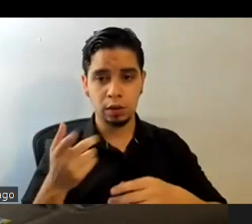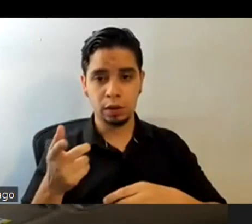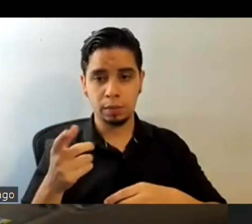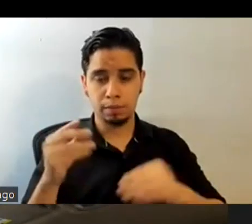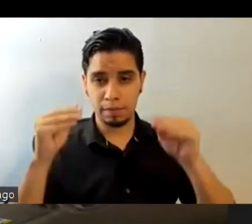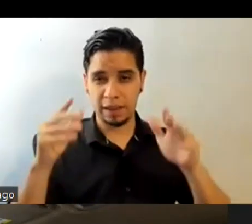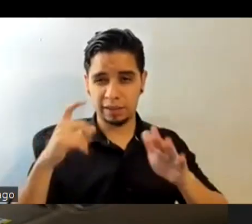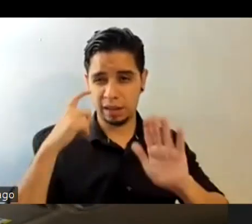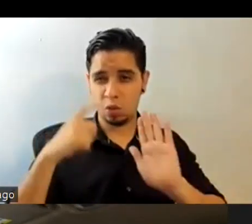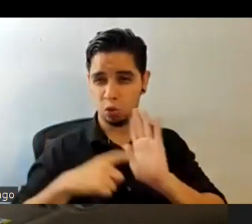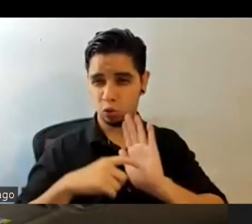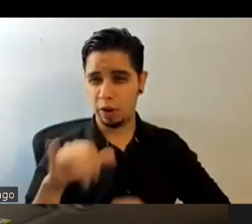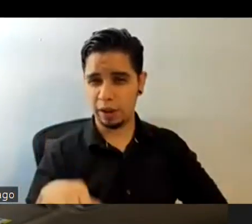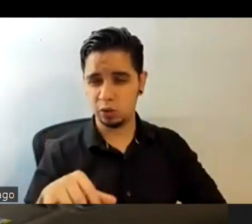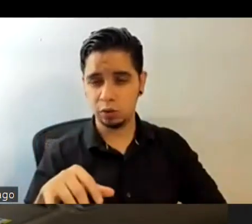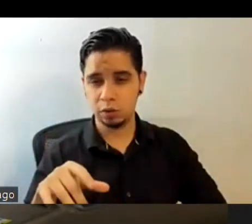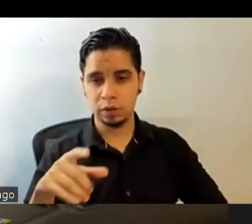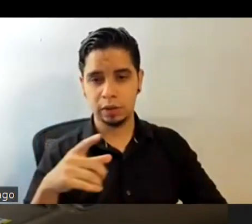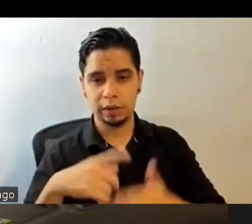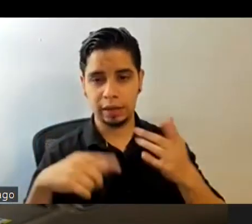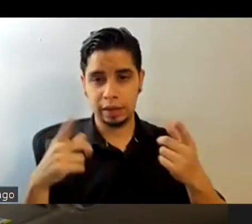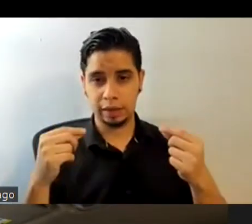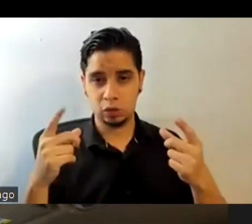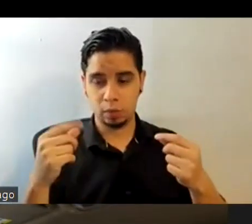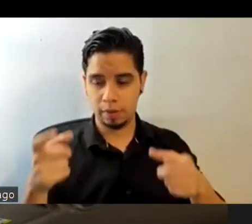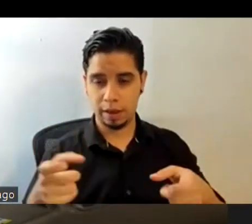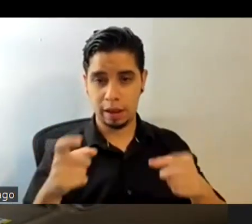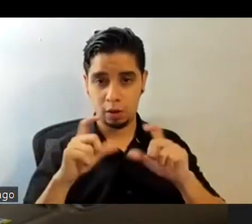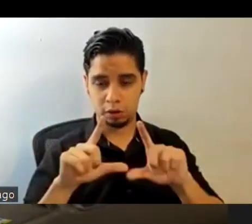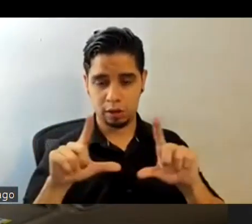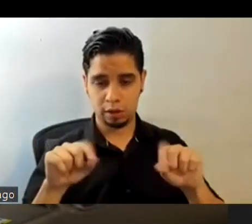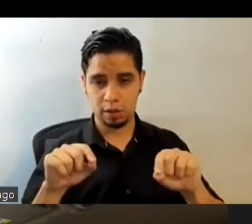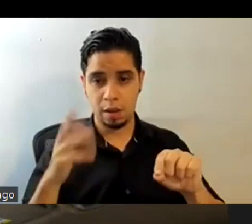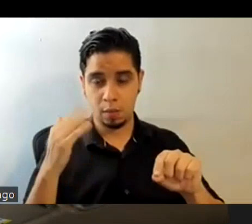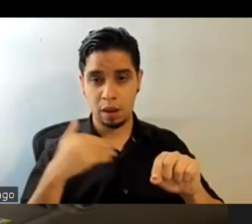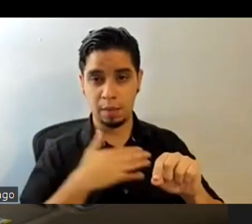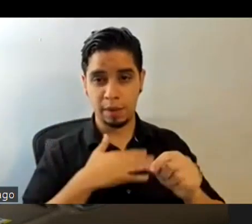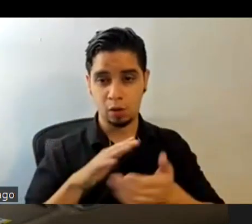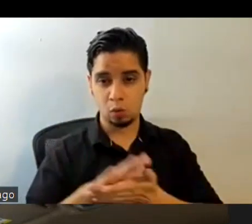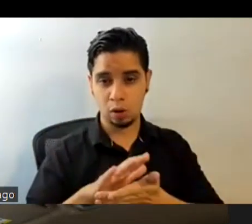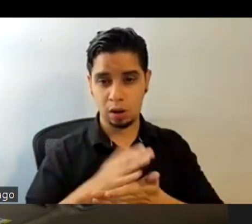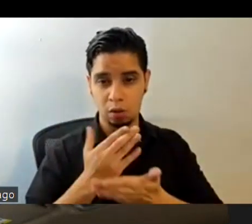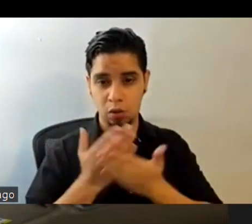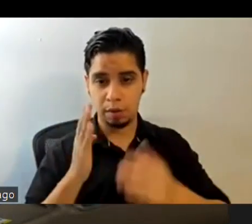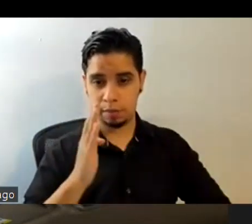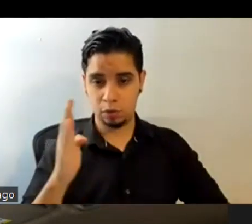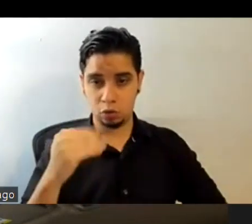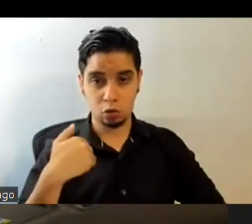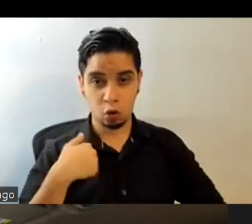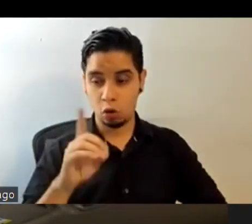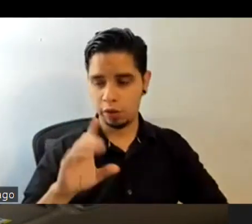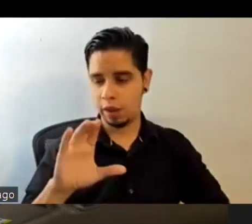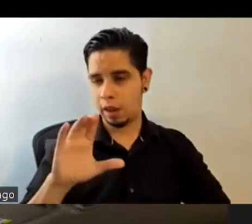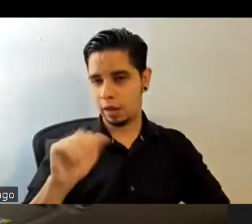yo creo que se dio cuenta de eso y me regaló una tarjetita, porque en la escuela mía no había biblioteca. Yo estaba en la escuela Benigno Carrión de Calley y allí no